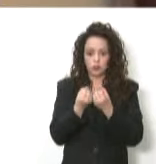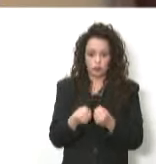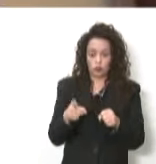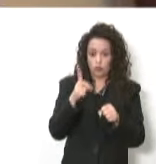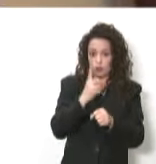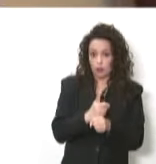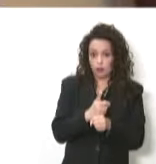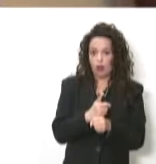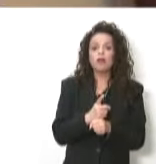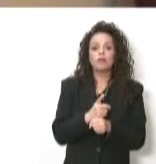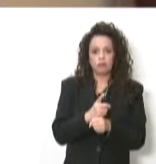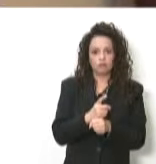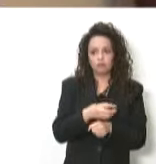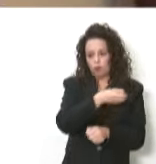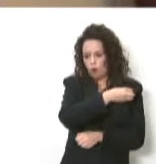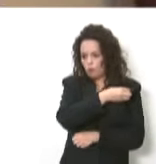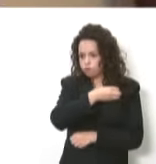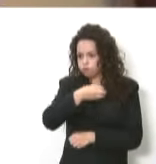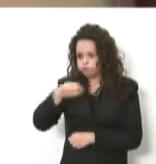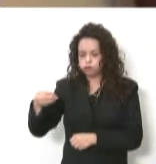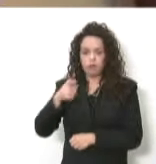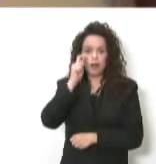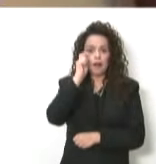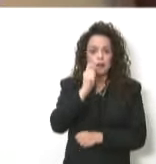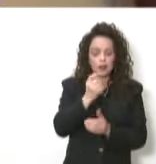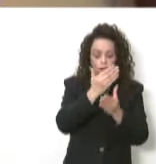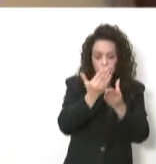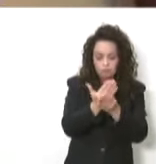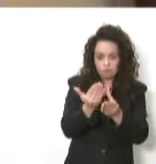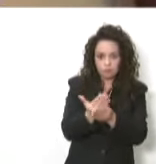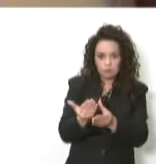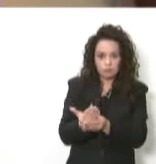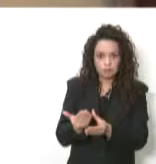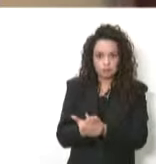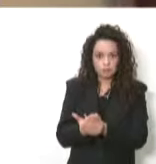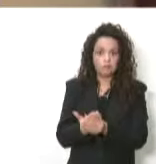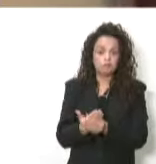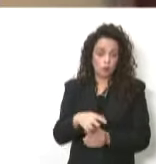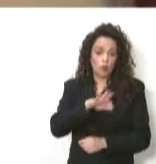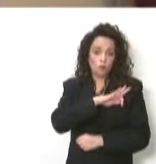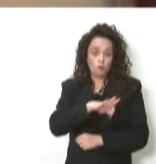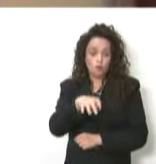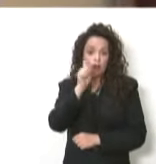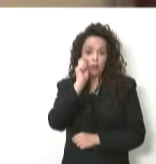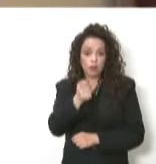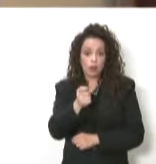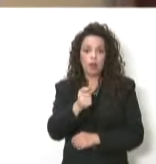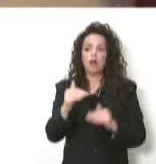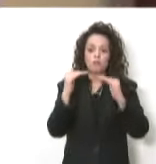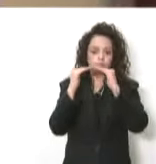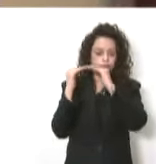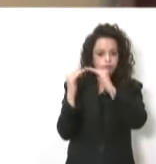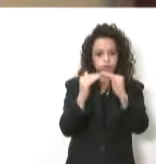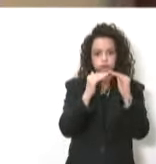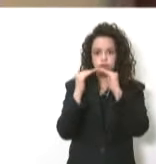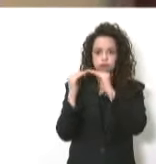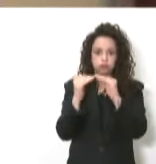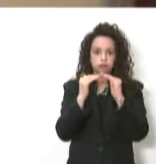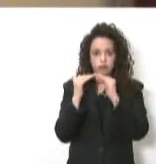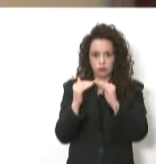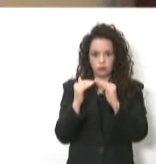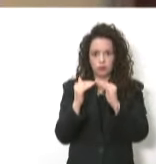organización adecuada de los fondos documentales para crear un acceso igualitario, imparcial